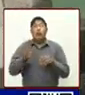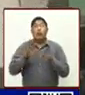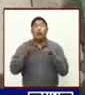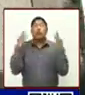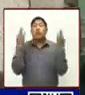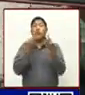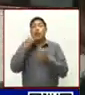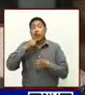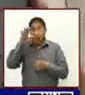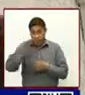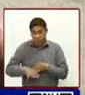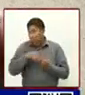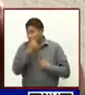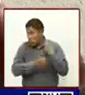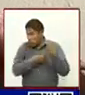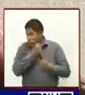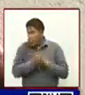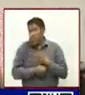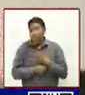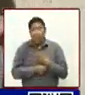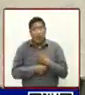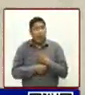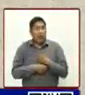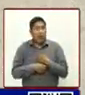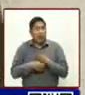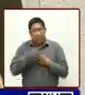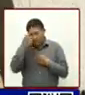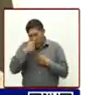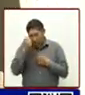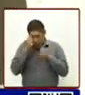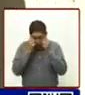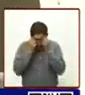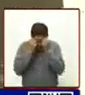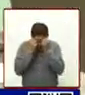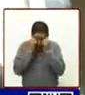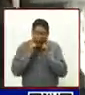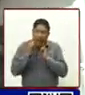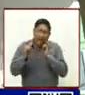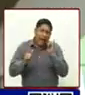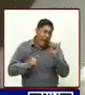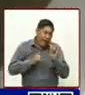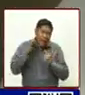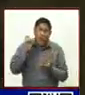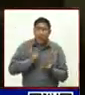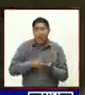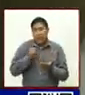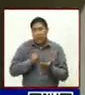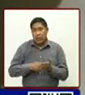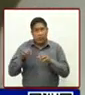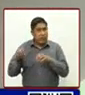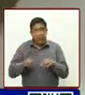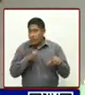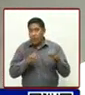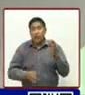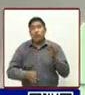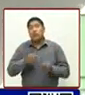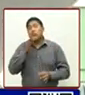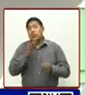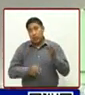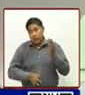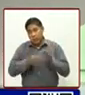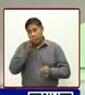niña, que ha sido víctima de infanticidio, entre llanto, indolor, están exigiendo que se haga